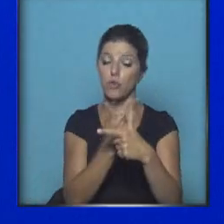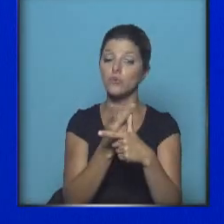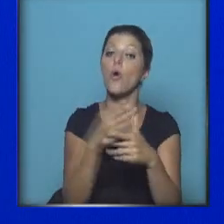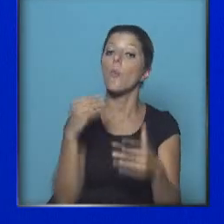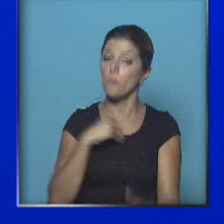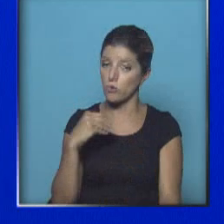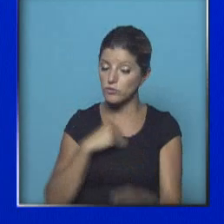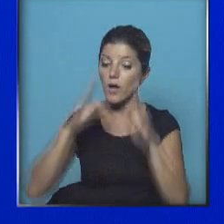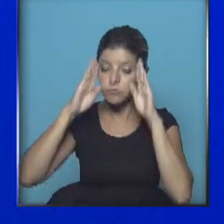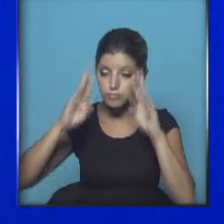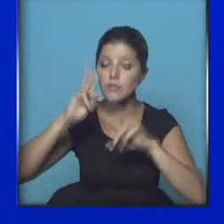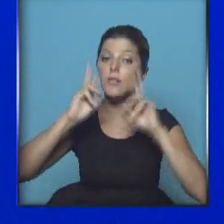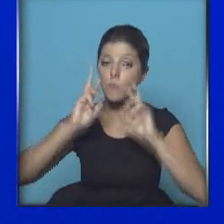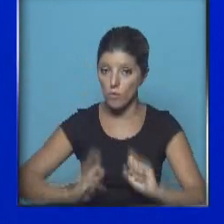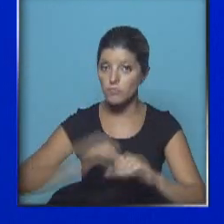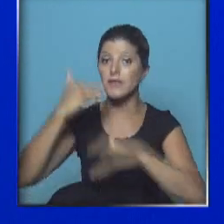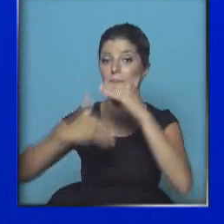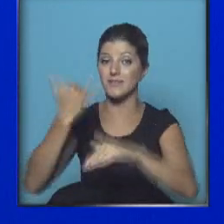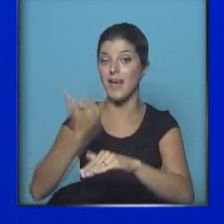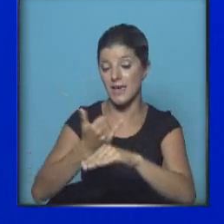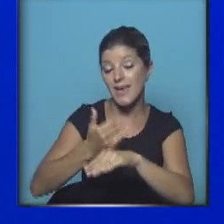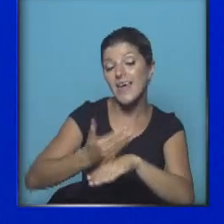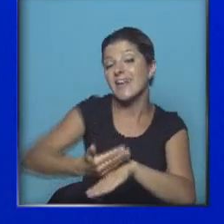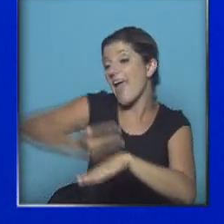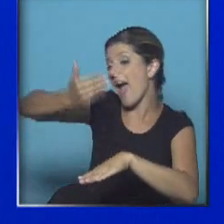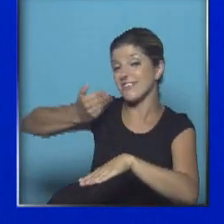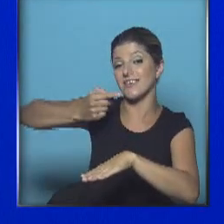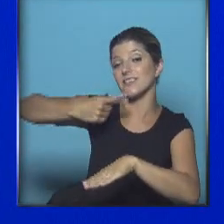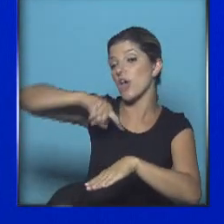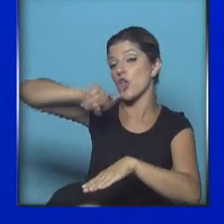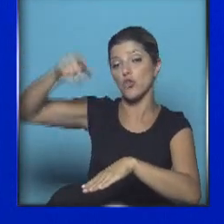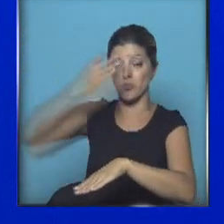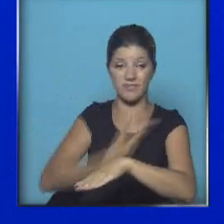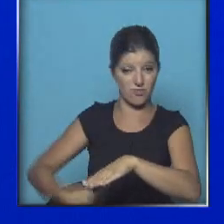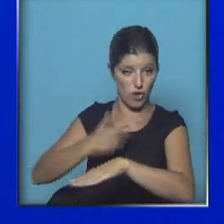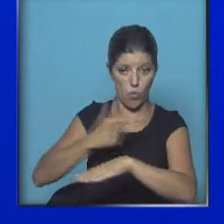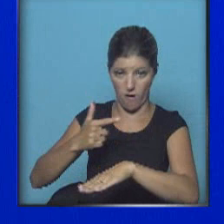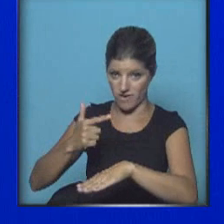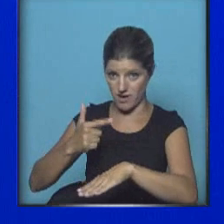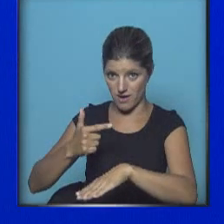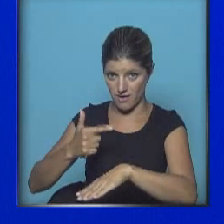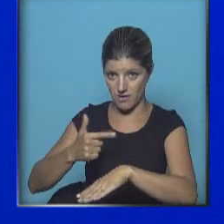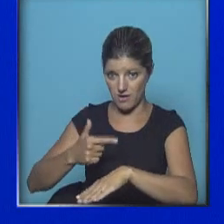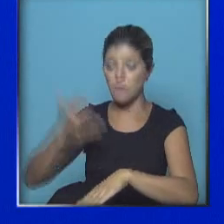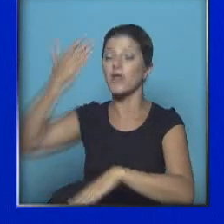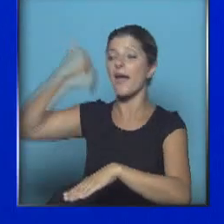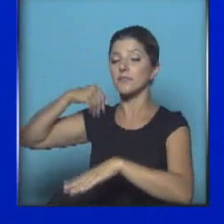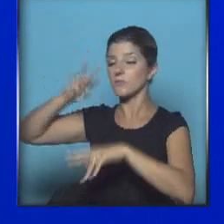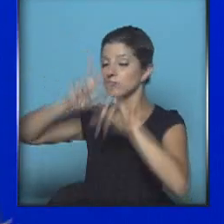de investigación y de avance que no ha habido en los momentos anteriores, donde lo que se ha procurado ha